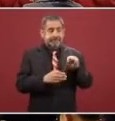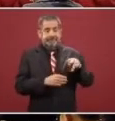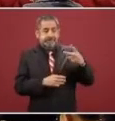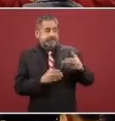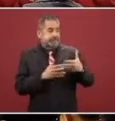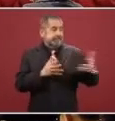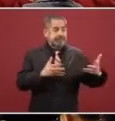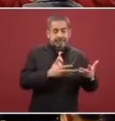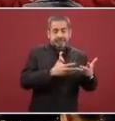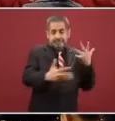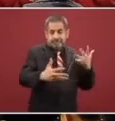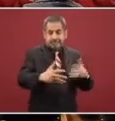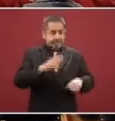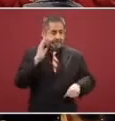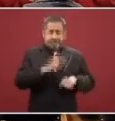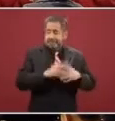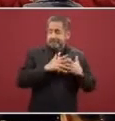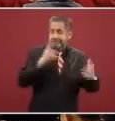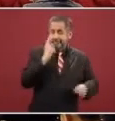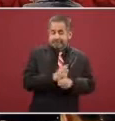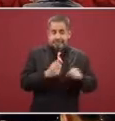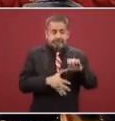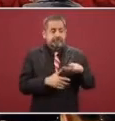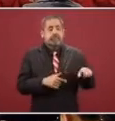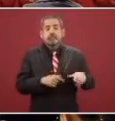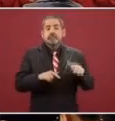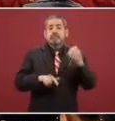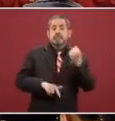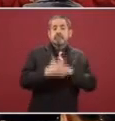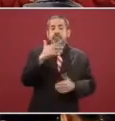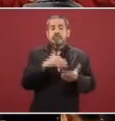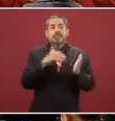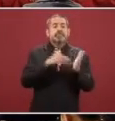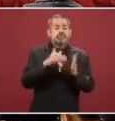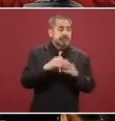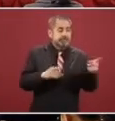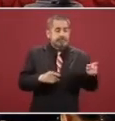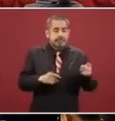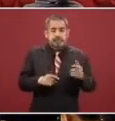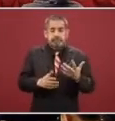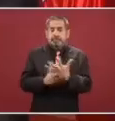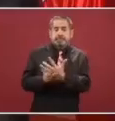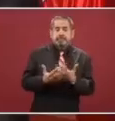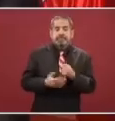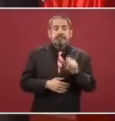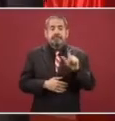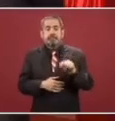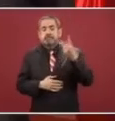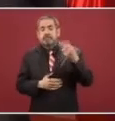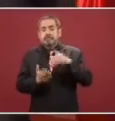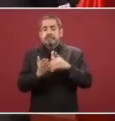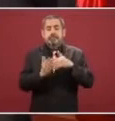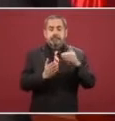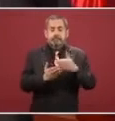es la terminal en construcción más grande del continente, 12,000 millones, tenemos una diferencia de 72,000 millones de pesos.